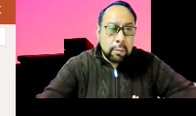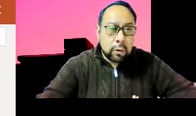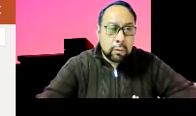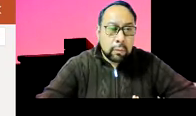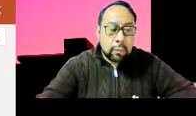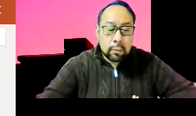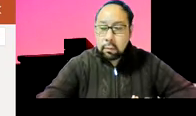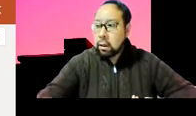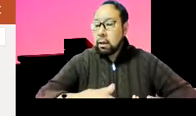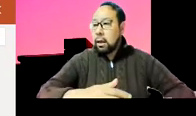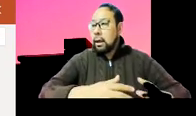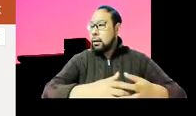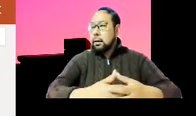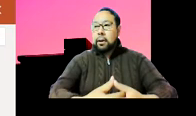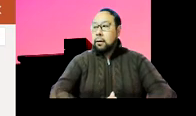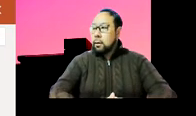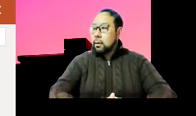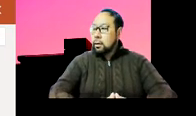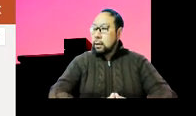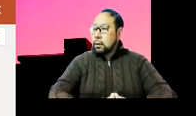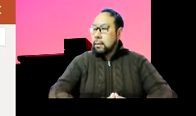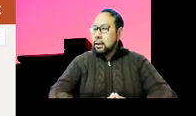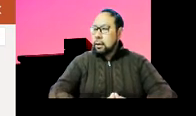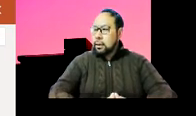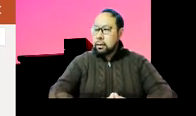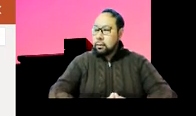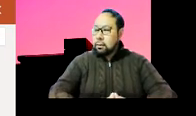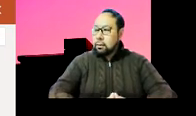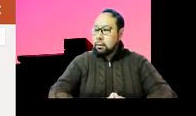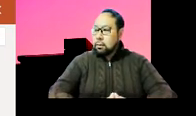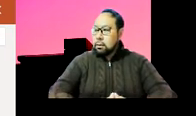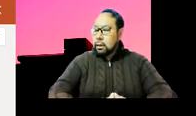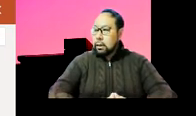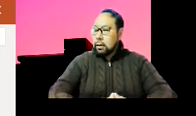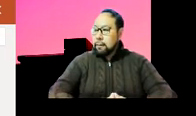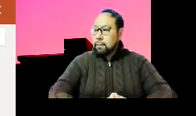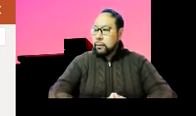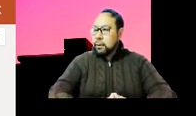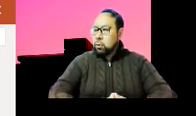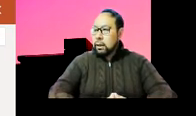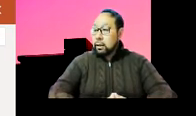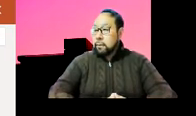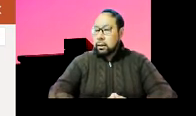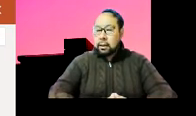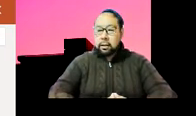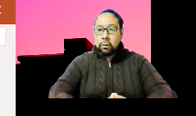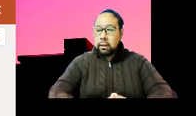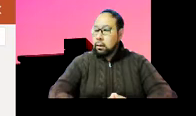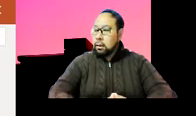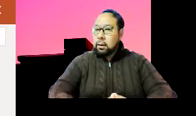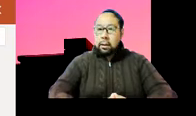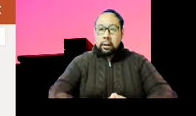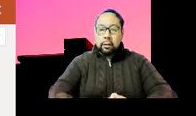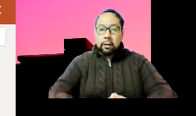le decimos, ay, se ve, más que se ve, sino, se va a ensuciar, ¿qué sabe de qué es ese